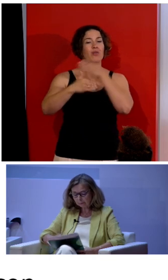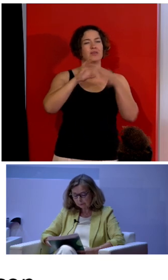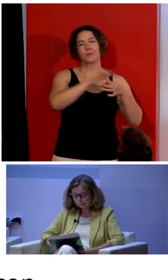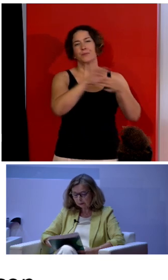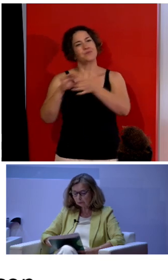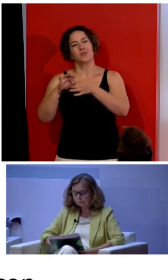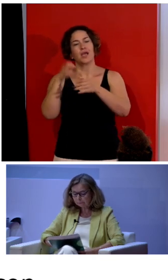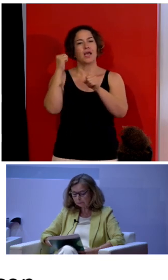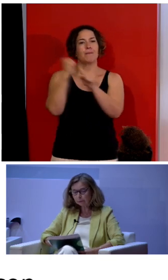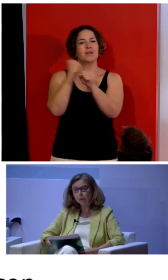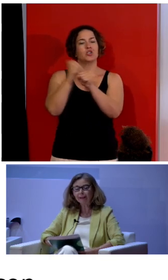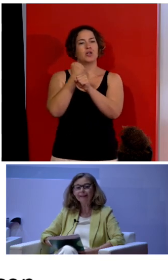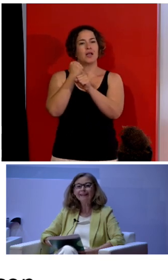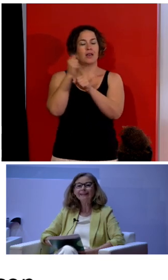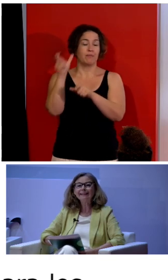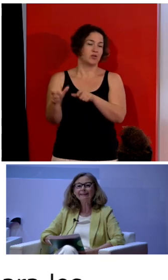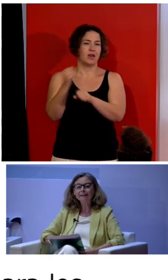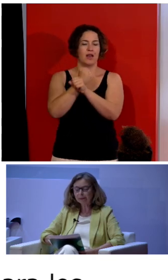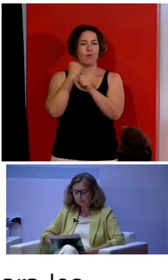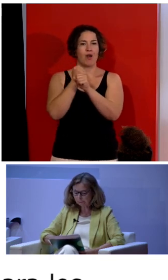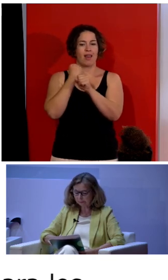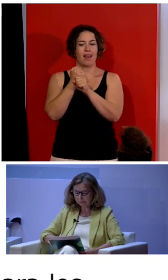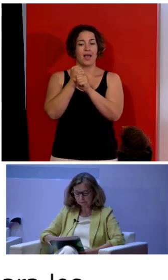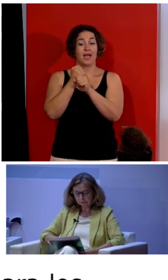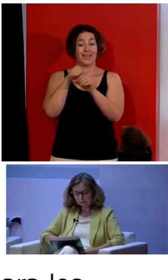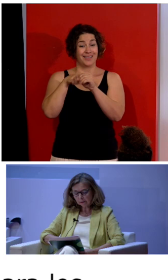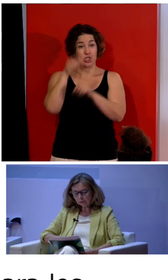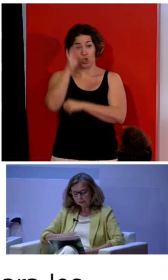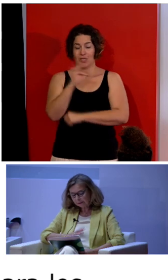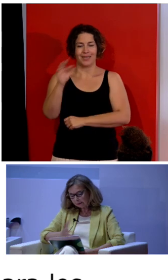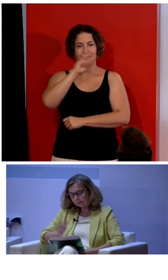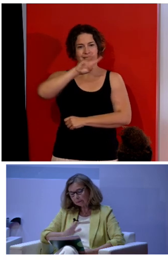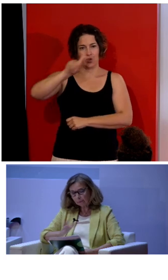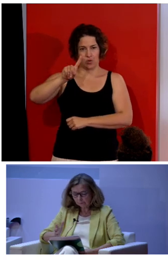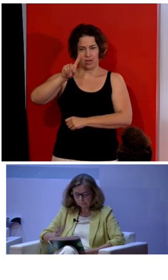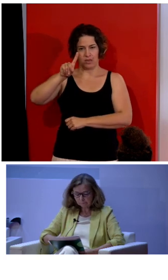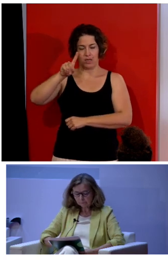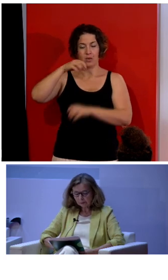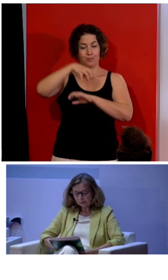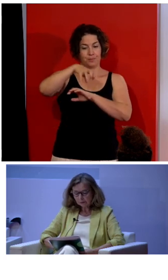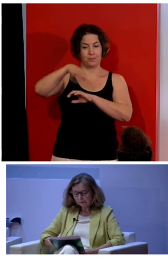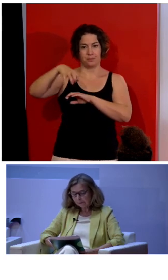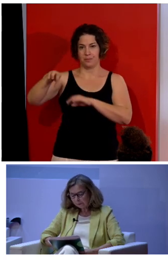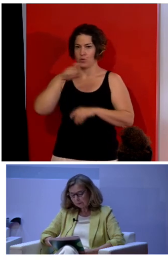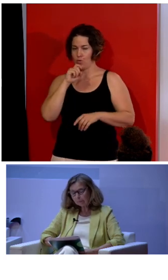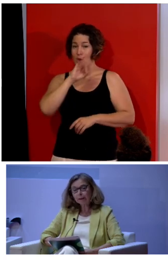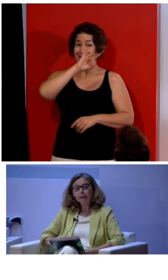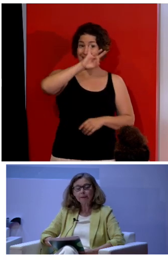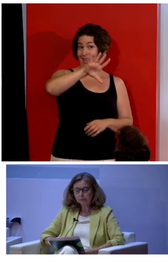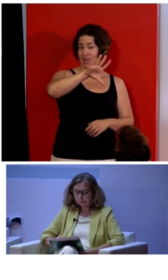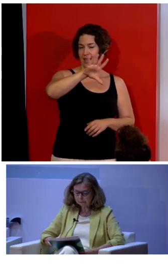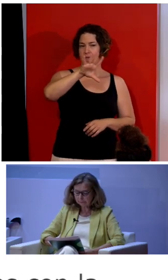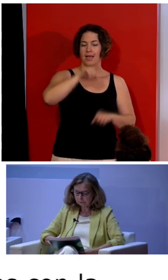personal laboral, contemplándose un total de 31 plazas, con la siguiente distribución: 15 plazas para